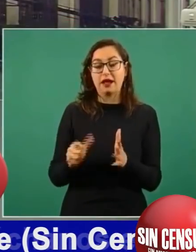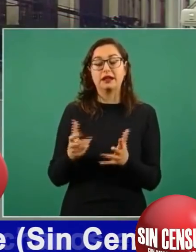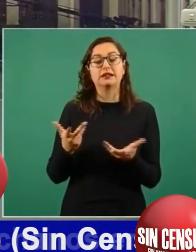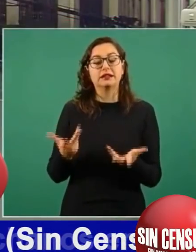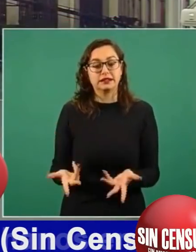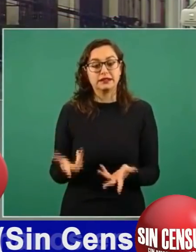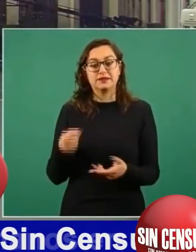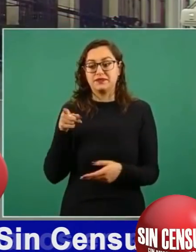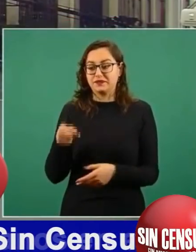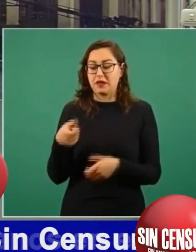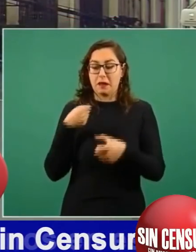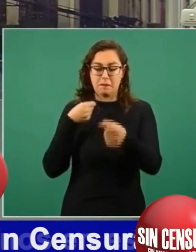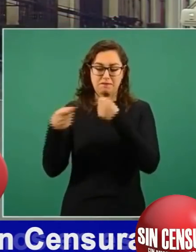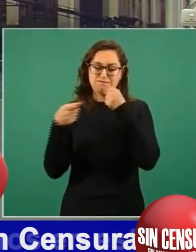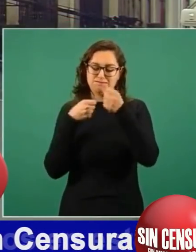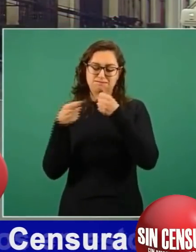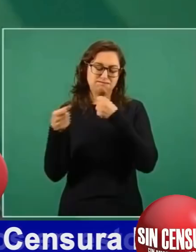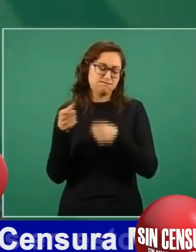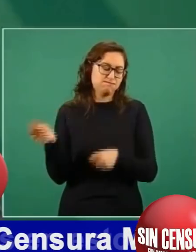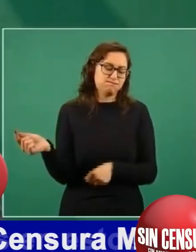tuvimos el mejor periodismo